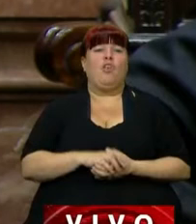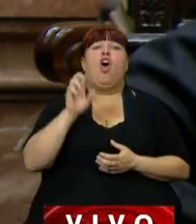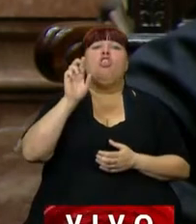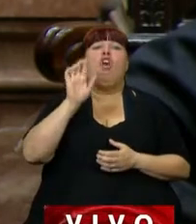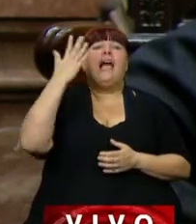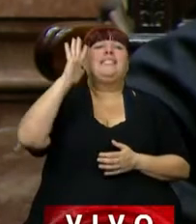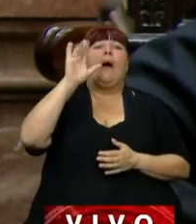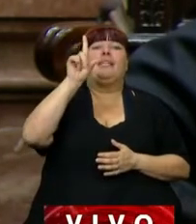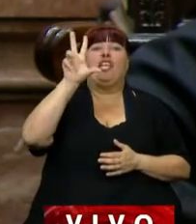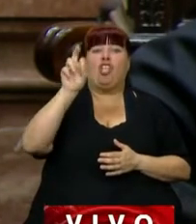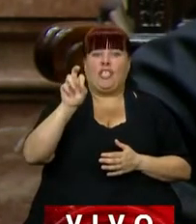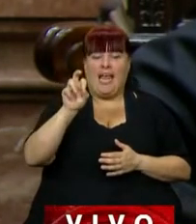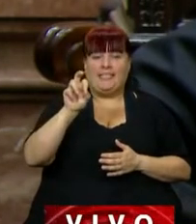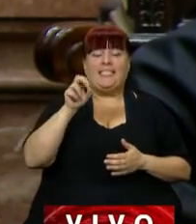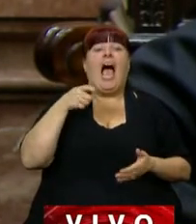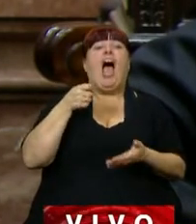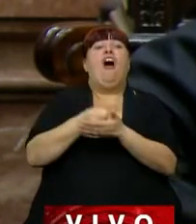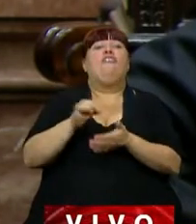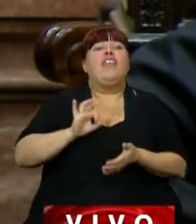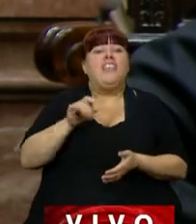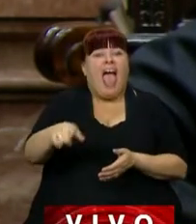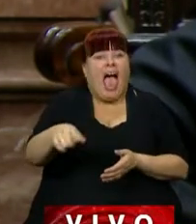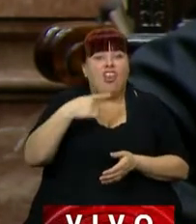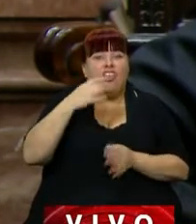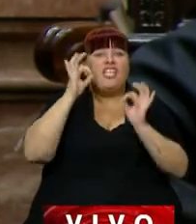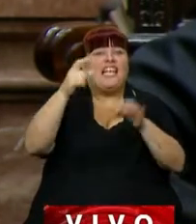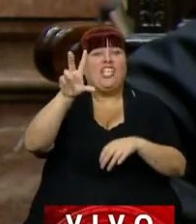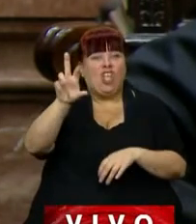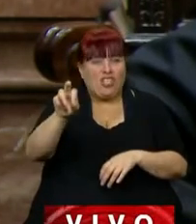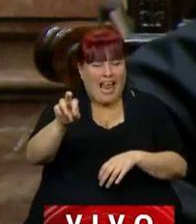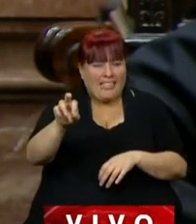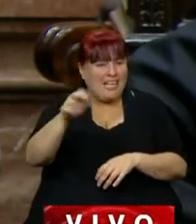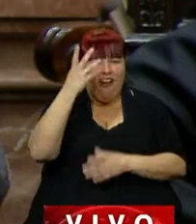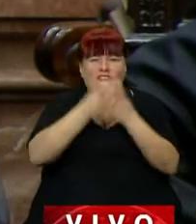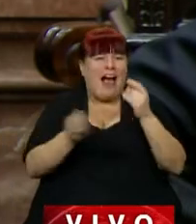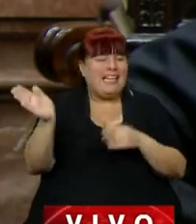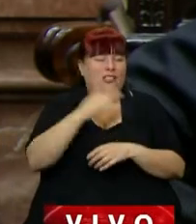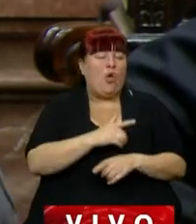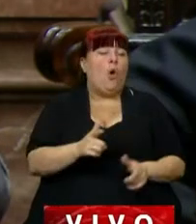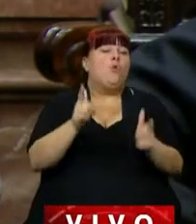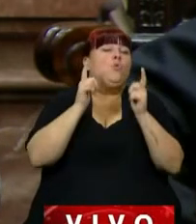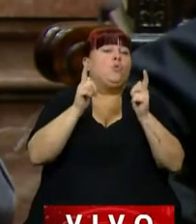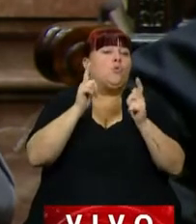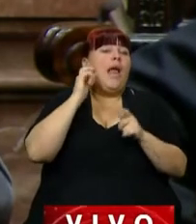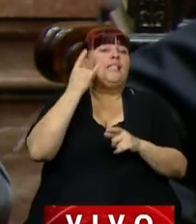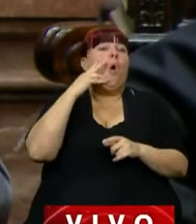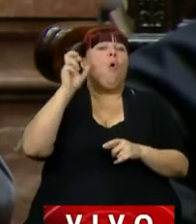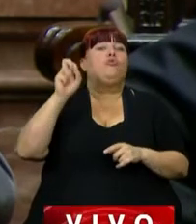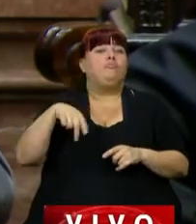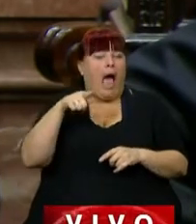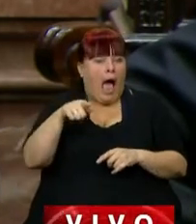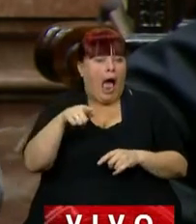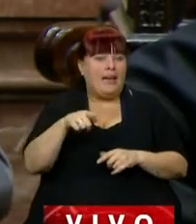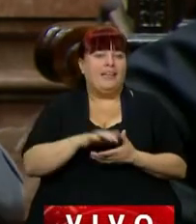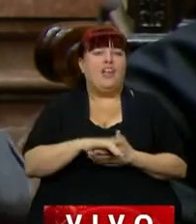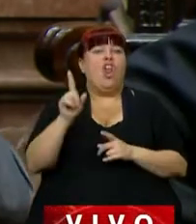a 130 a fin de año estaba pronosticado. O sea, le agarraron todo, menos mal que Guzmán